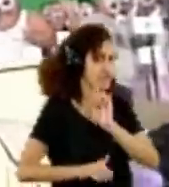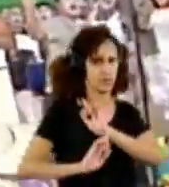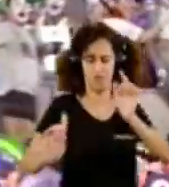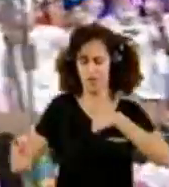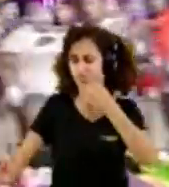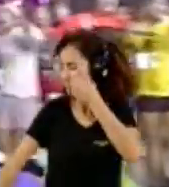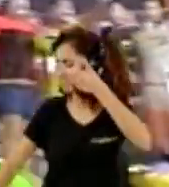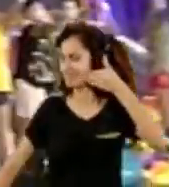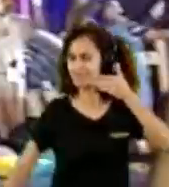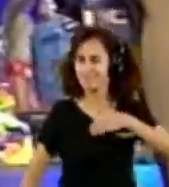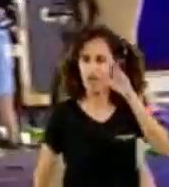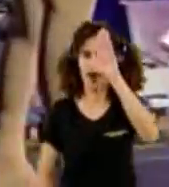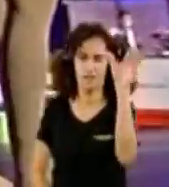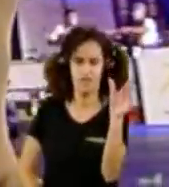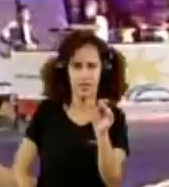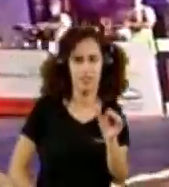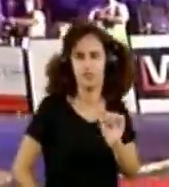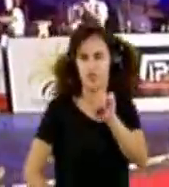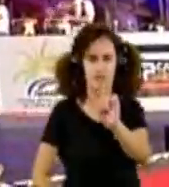gran halago que tú nunca